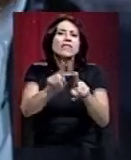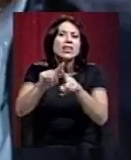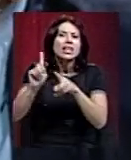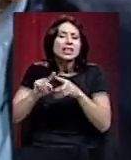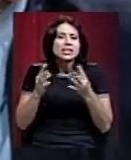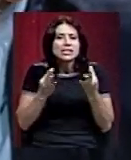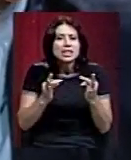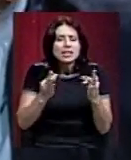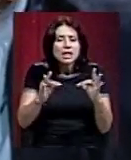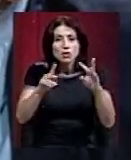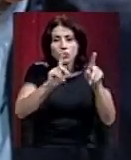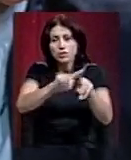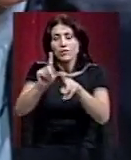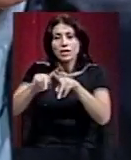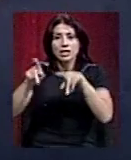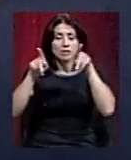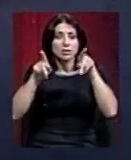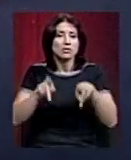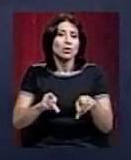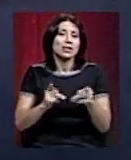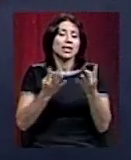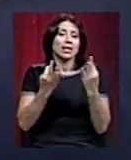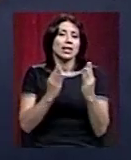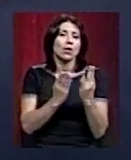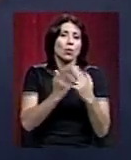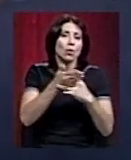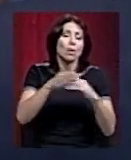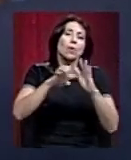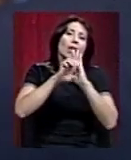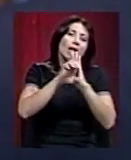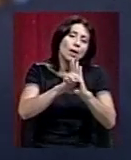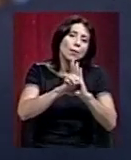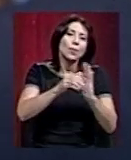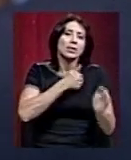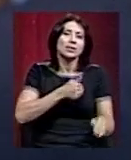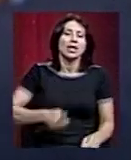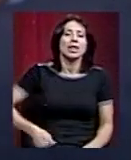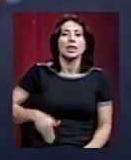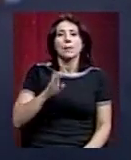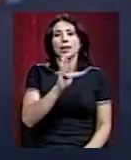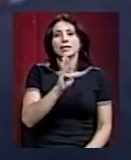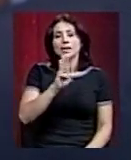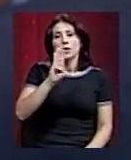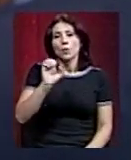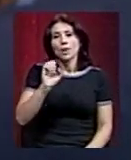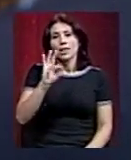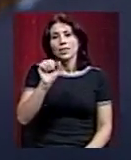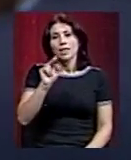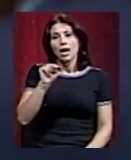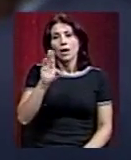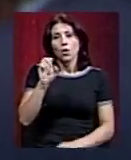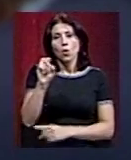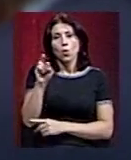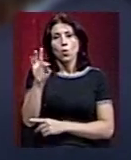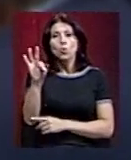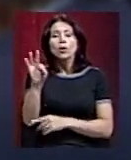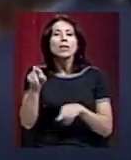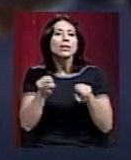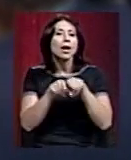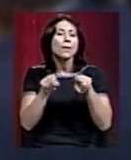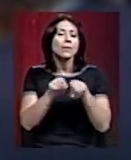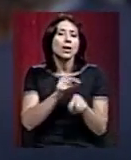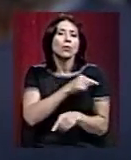Ahí recordemos las figuras del presidente Belisario Betancur, el general Torrijos,